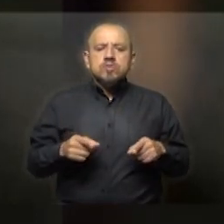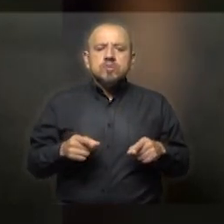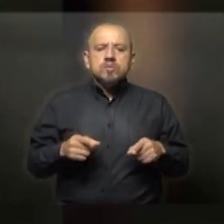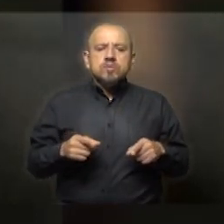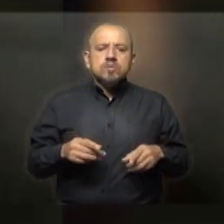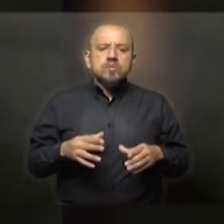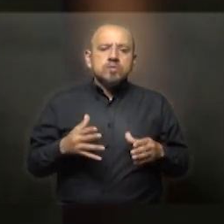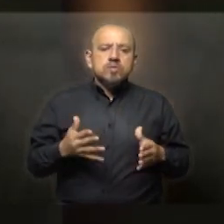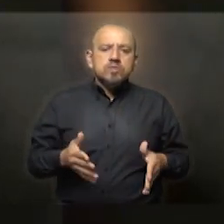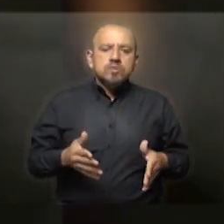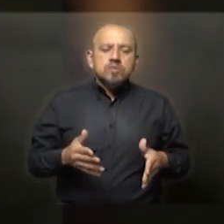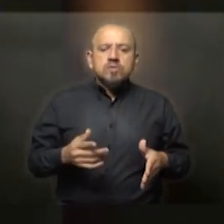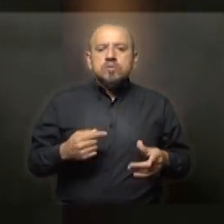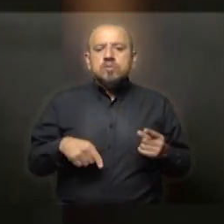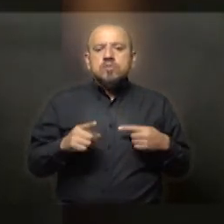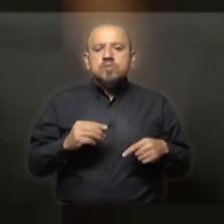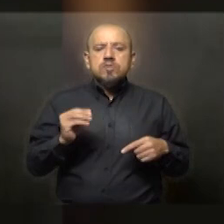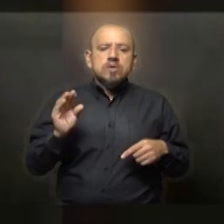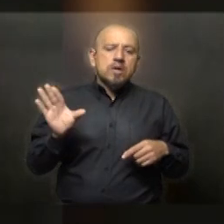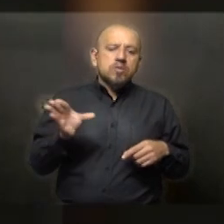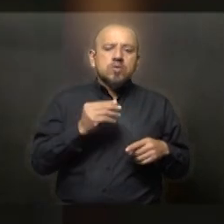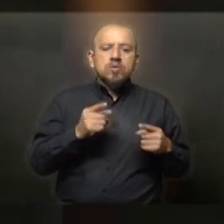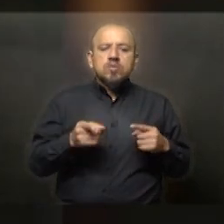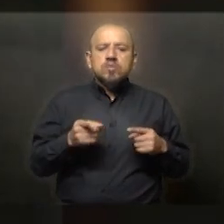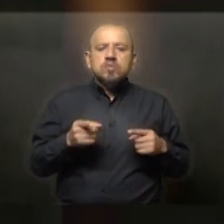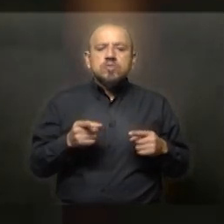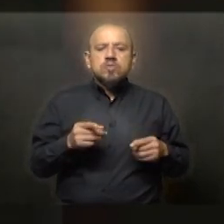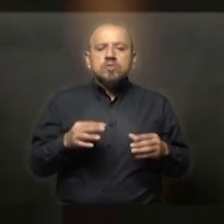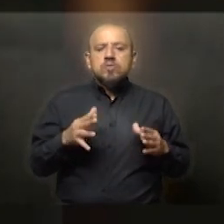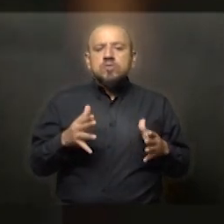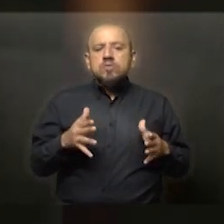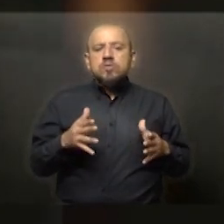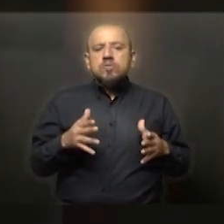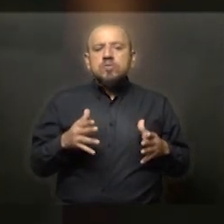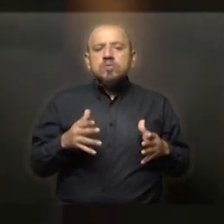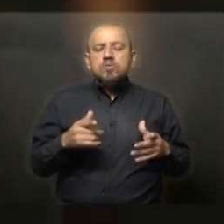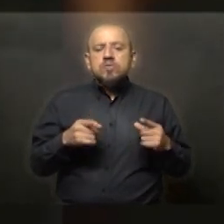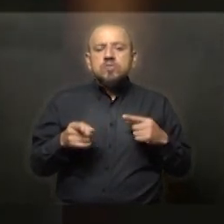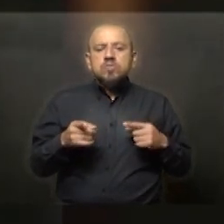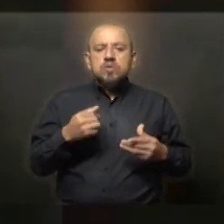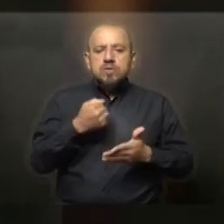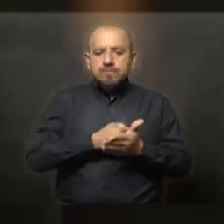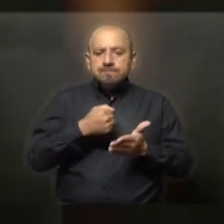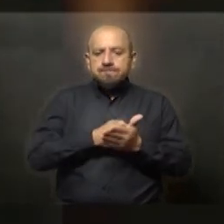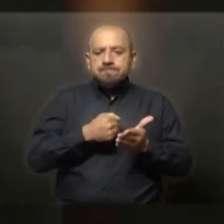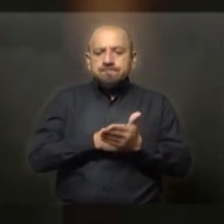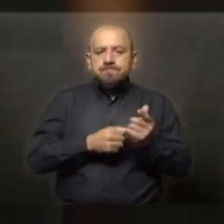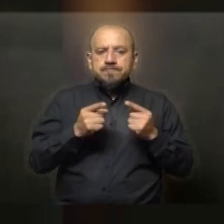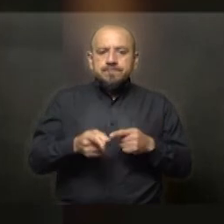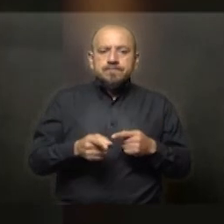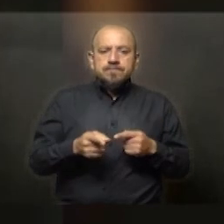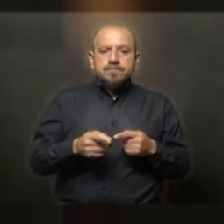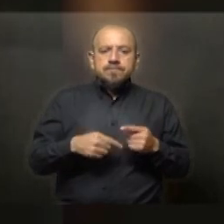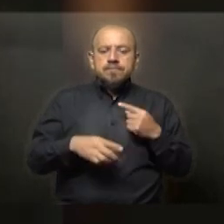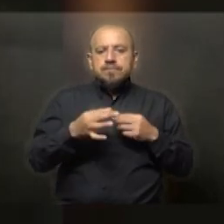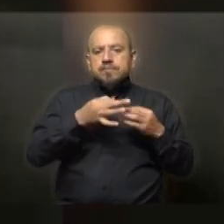a todas las las causas por las que él luchó en nuestro país y de